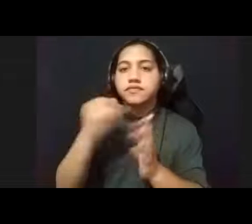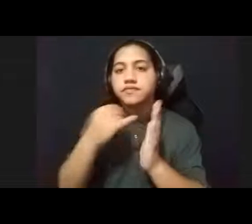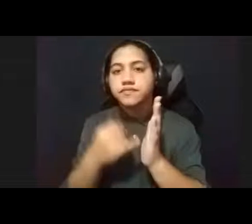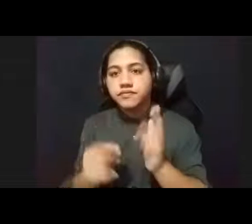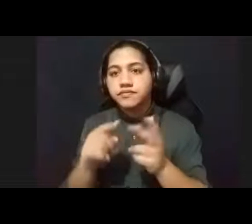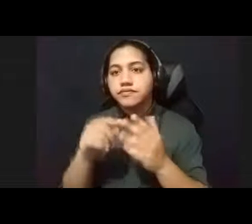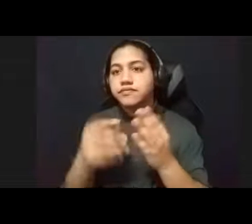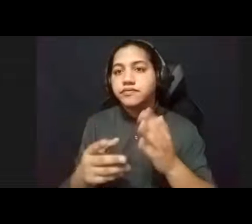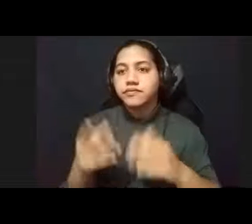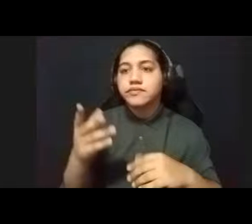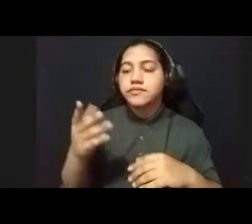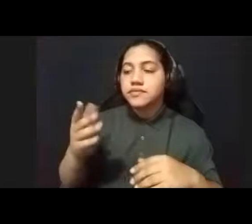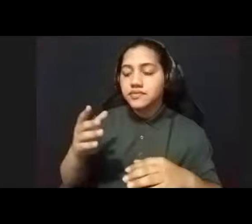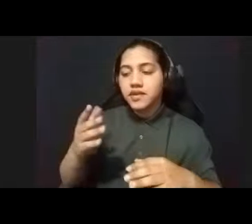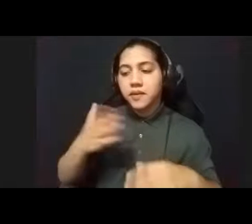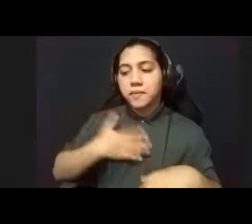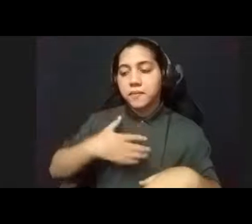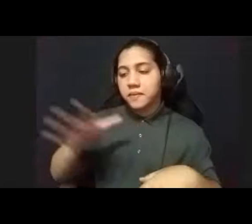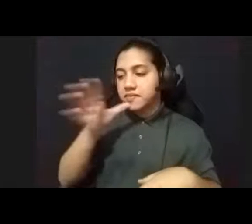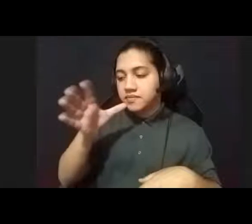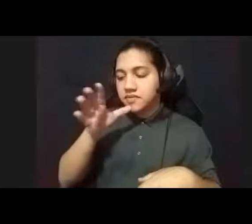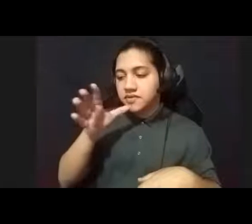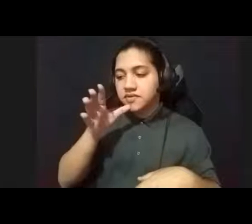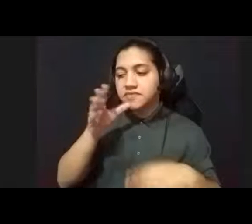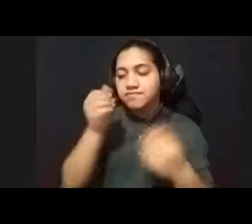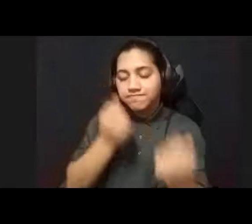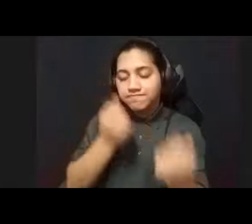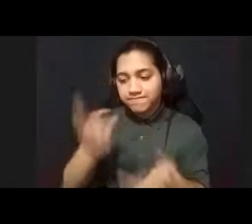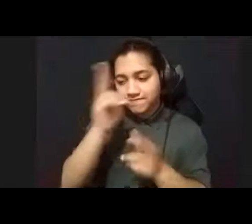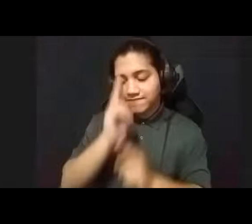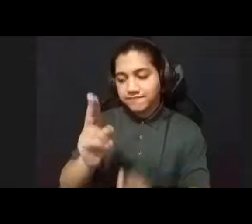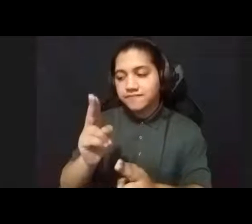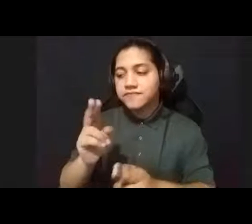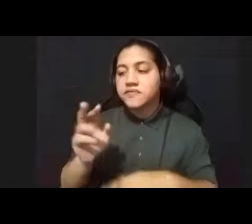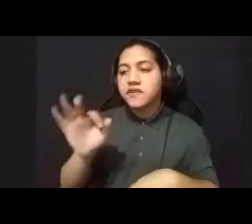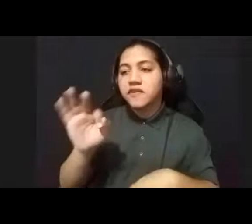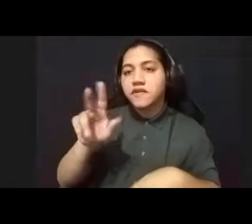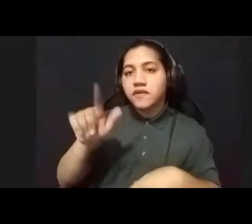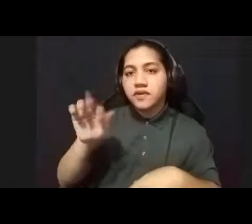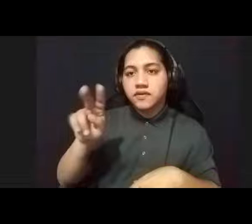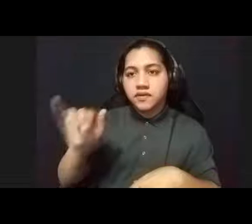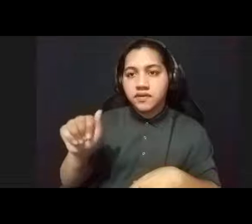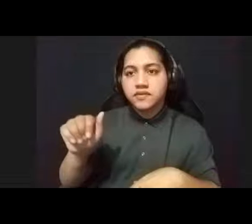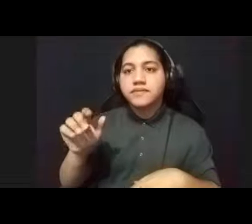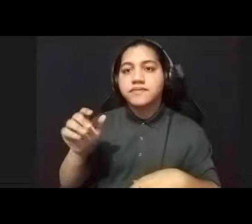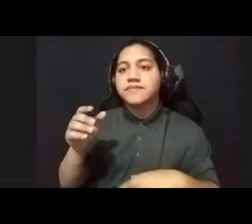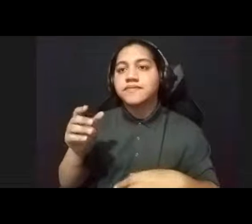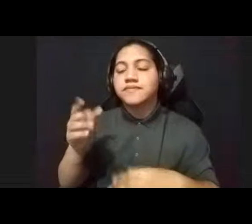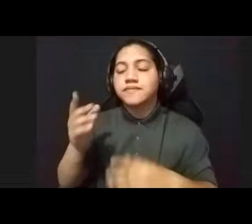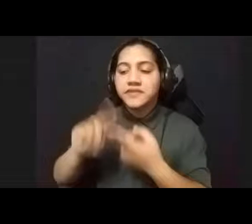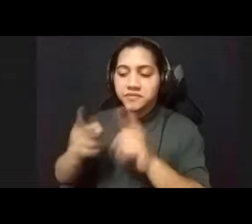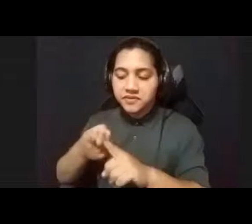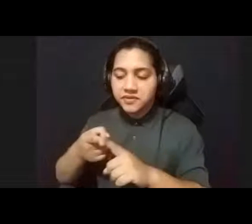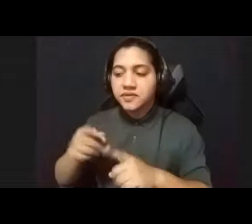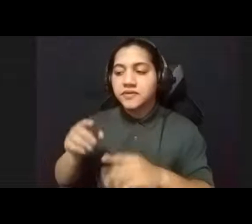de Marichal, quien nos contaba este cuento cuando éramos pequeños, y a mi amiga y maestra, la folclorista Julia